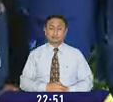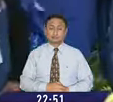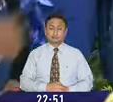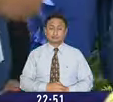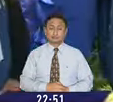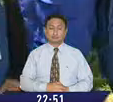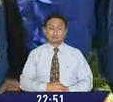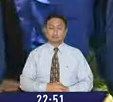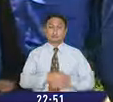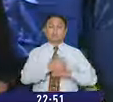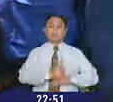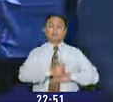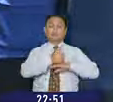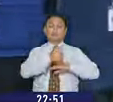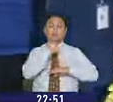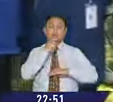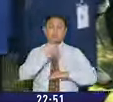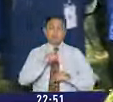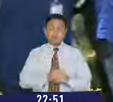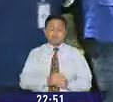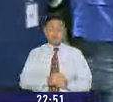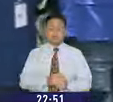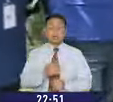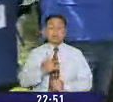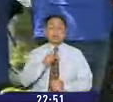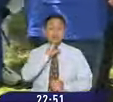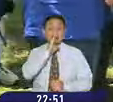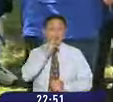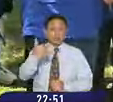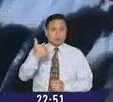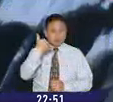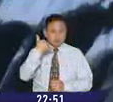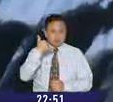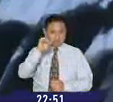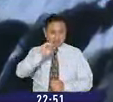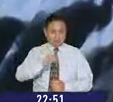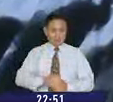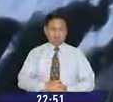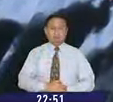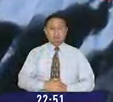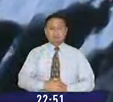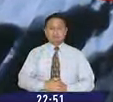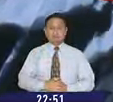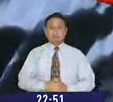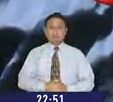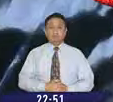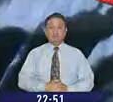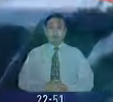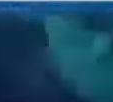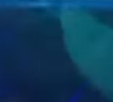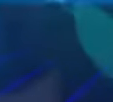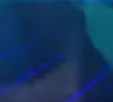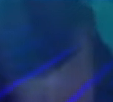099-2958-164. Las autoridades aseguraron que estará habilitada siempre. Informó Sofía Vintimilla.